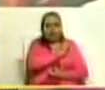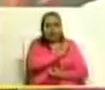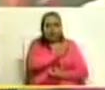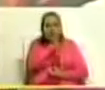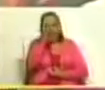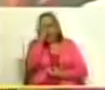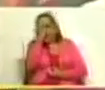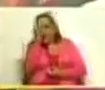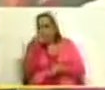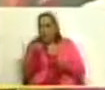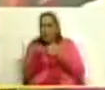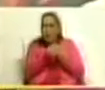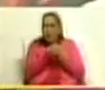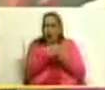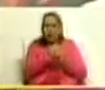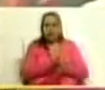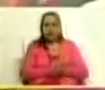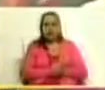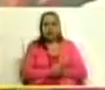febrero,